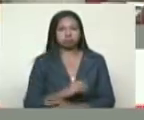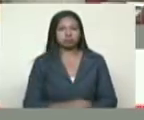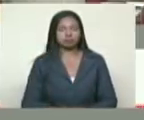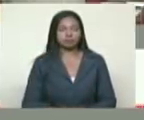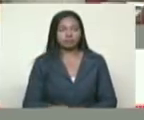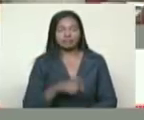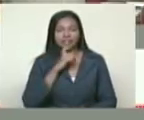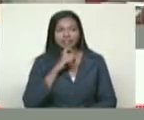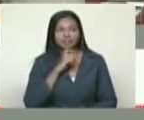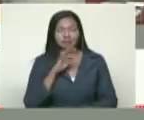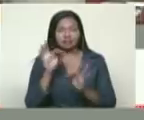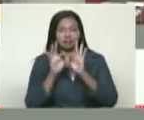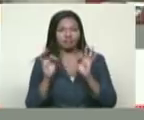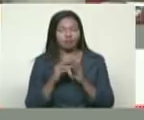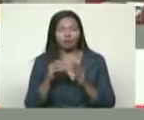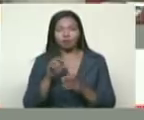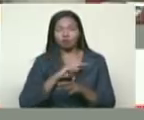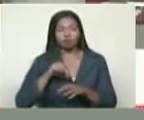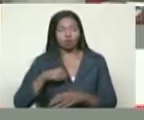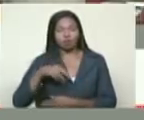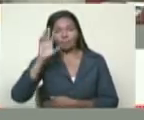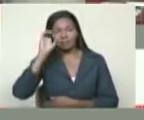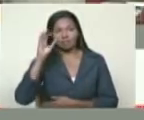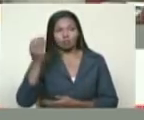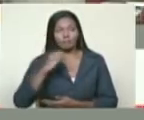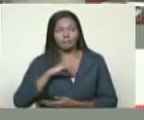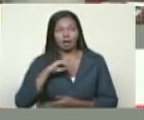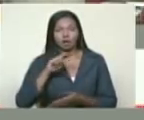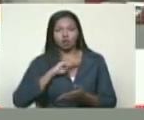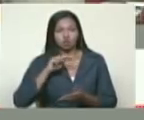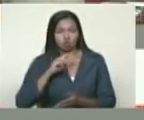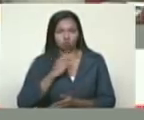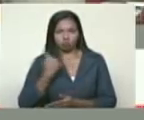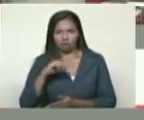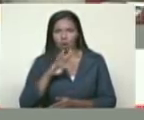Difícil, pero vamos aprendiendo. Ahora yo les digo, yo tengo unas cifras aquí.